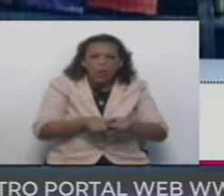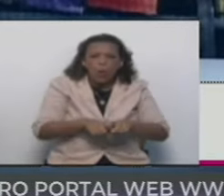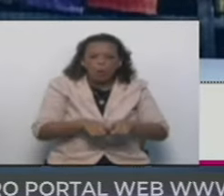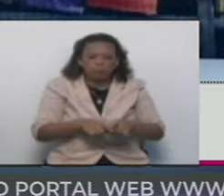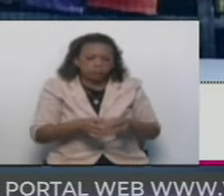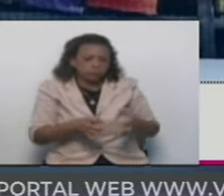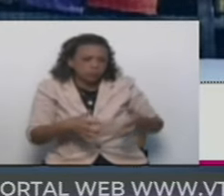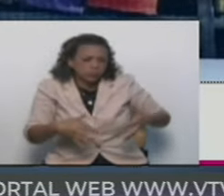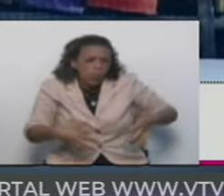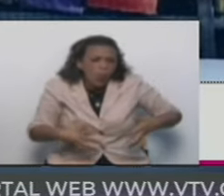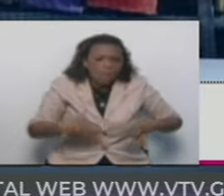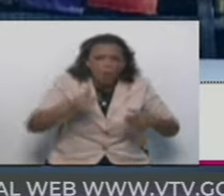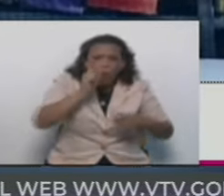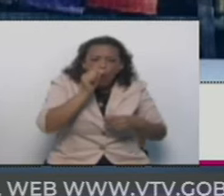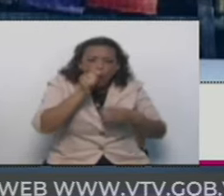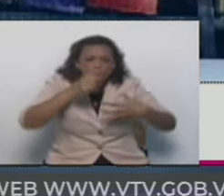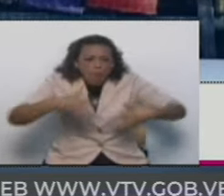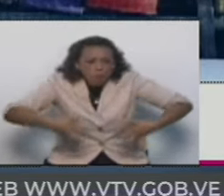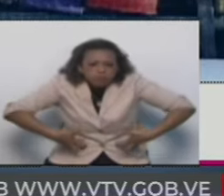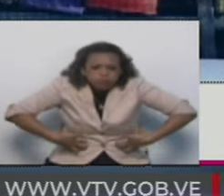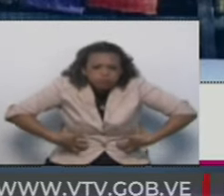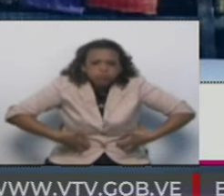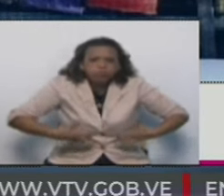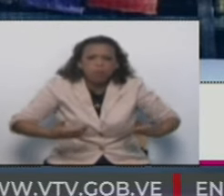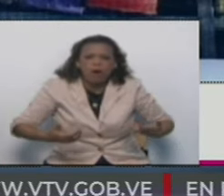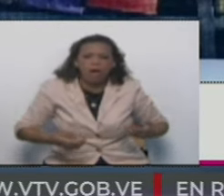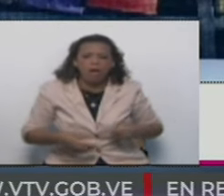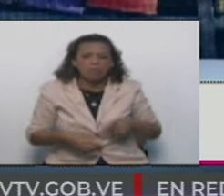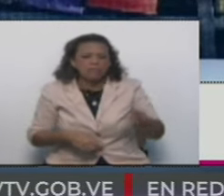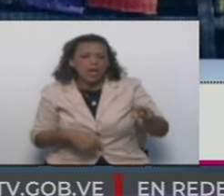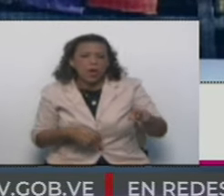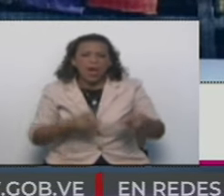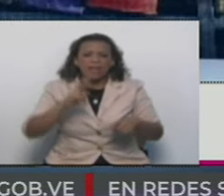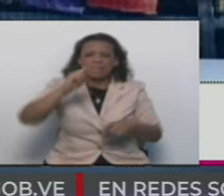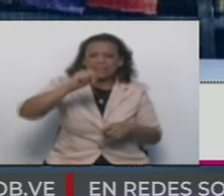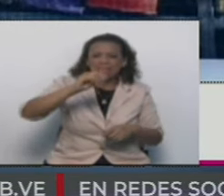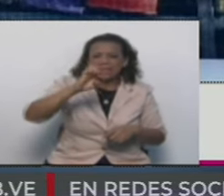¿verdad? Ni de el neandertal.